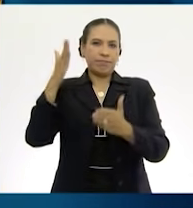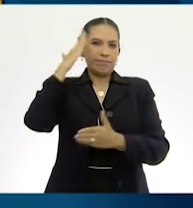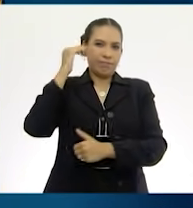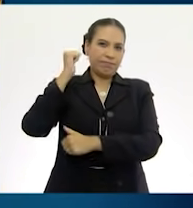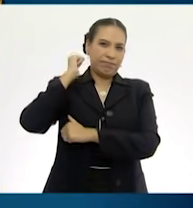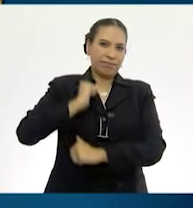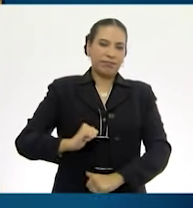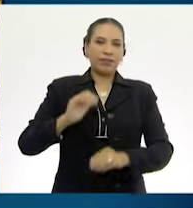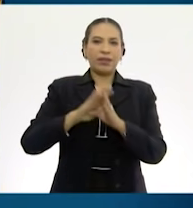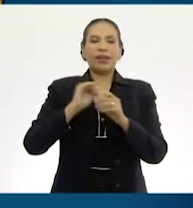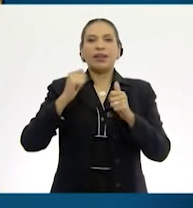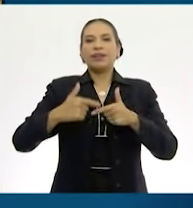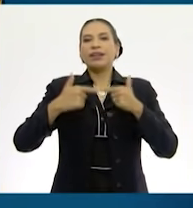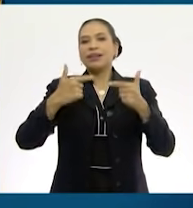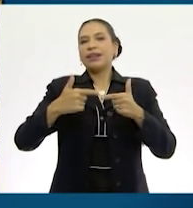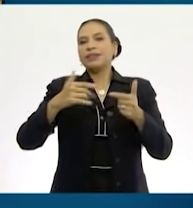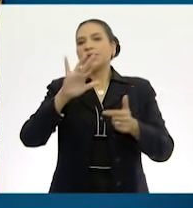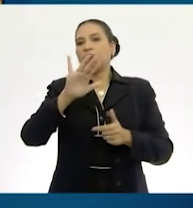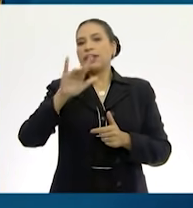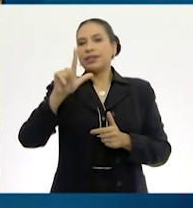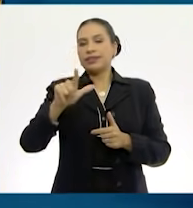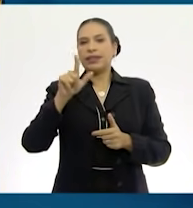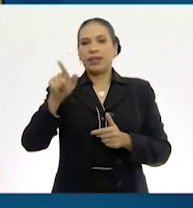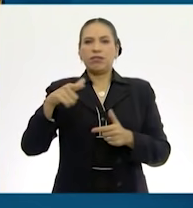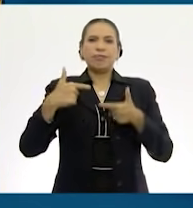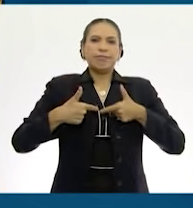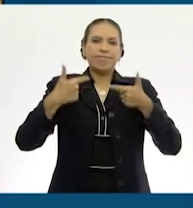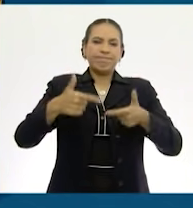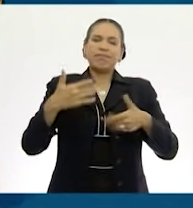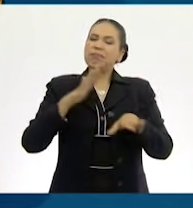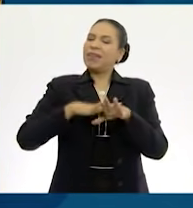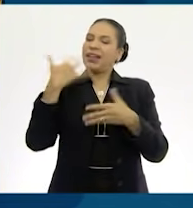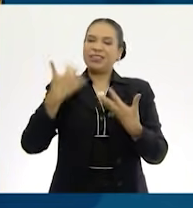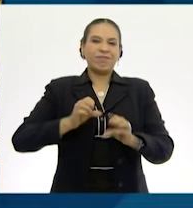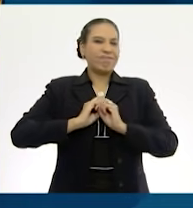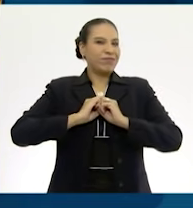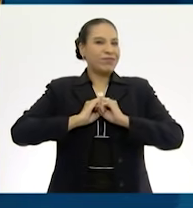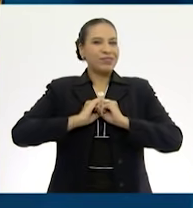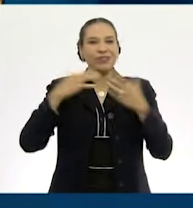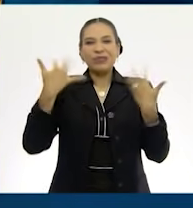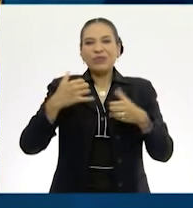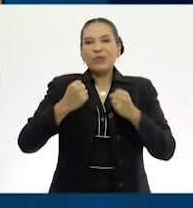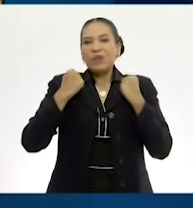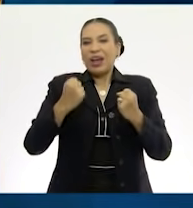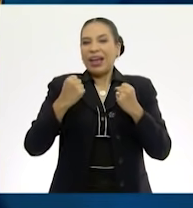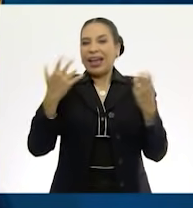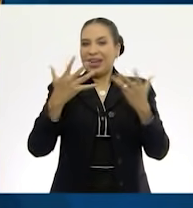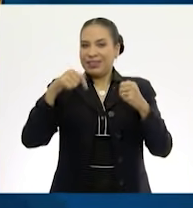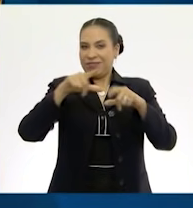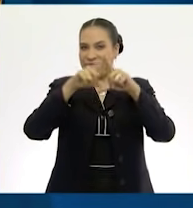de la generación del 57, una de las generaciones más brillantes que ha dado el país.